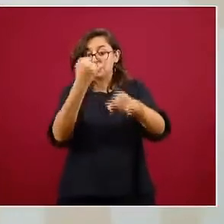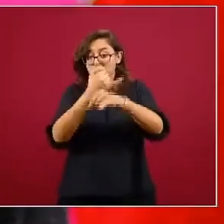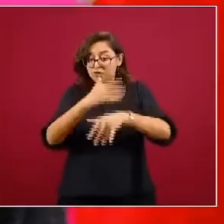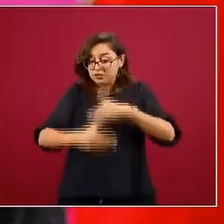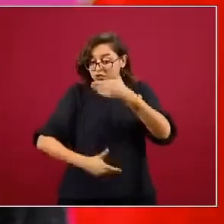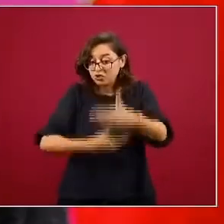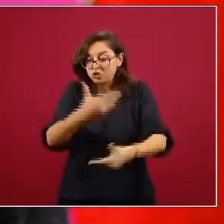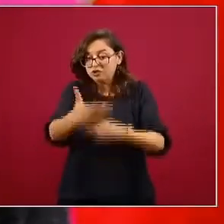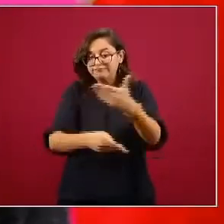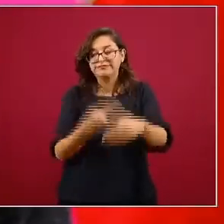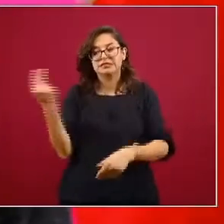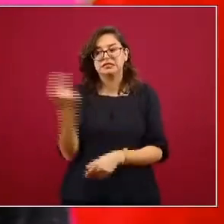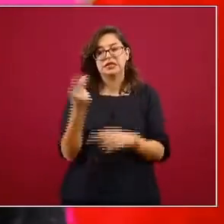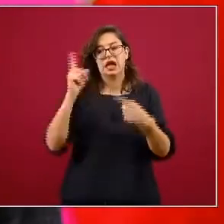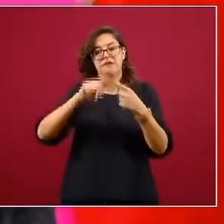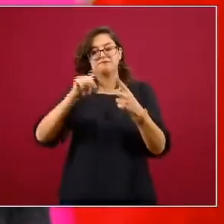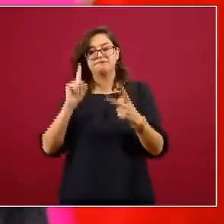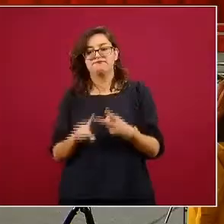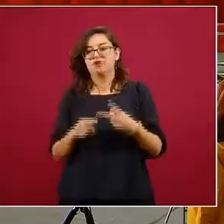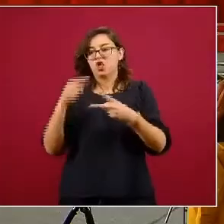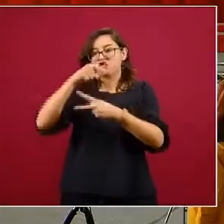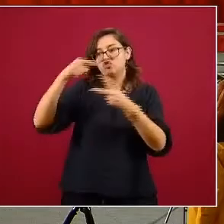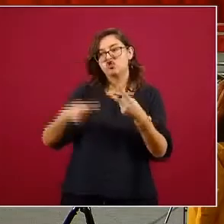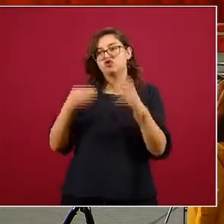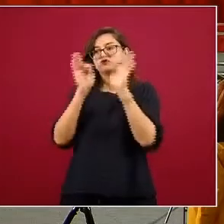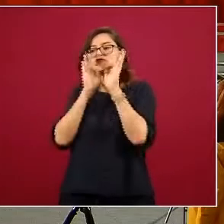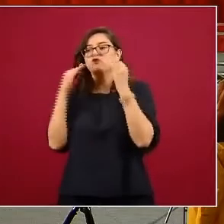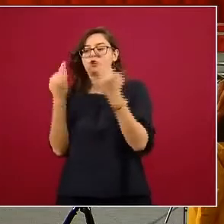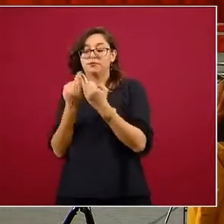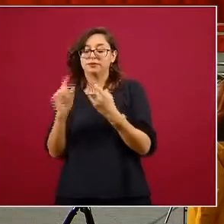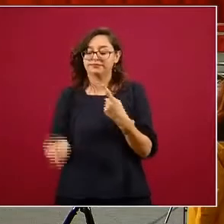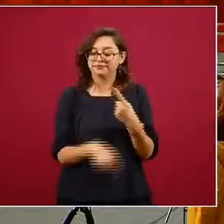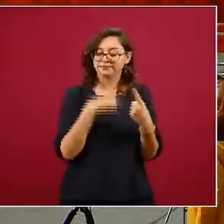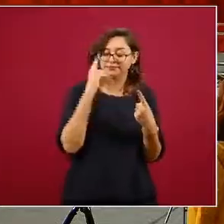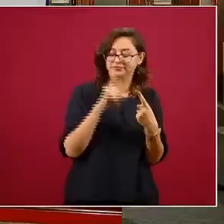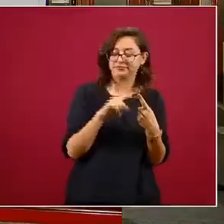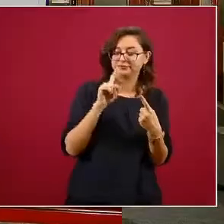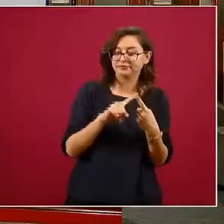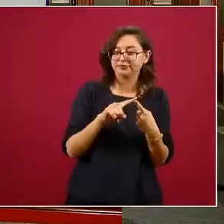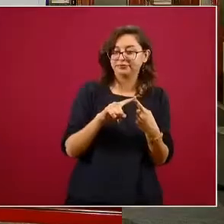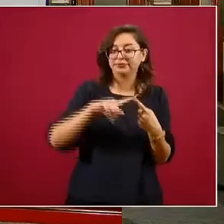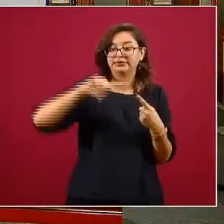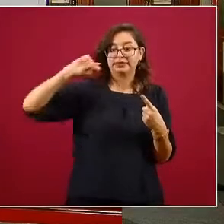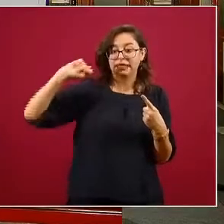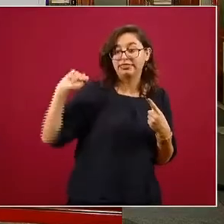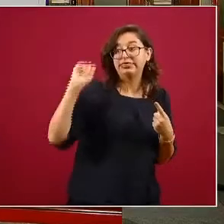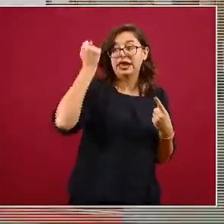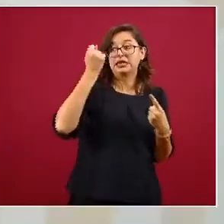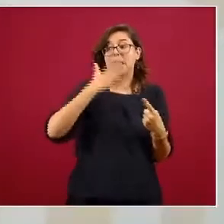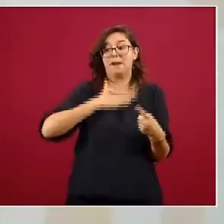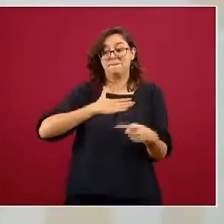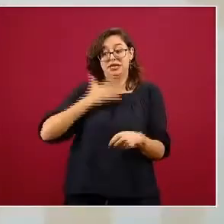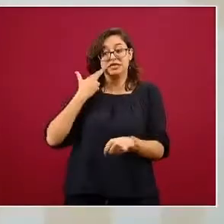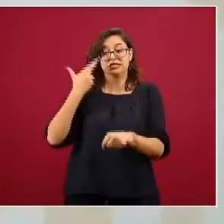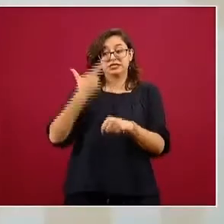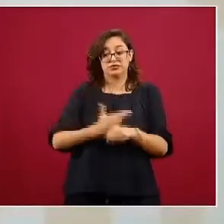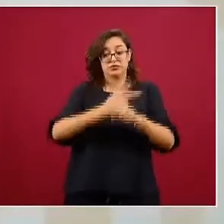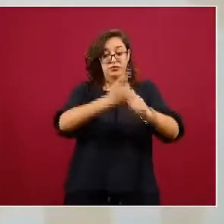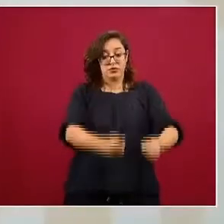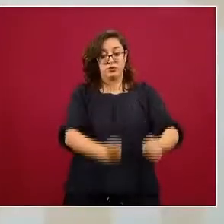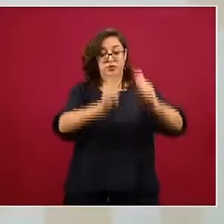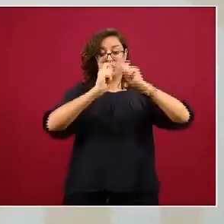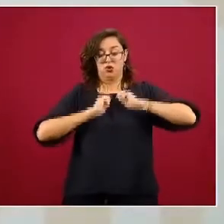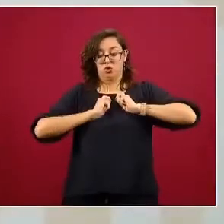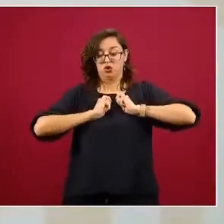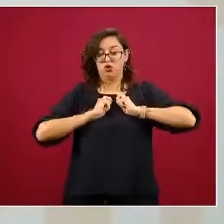estos elementos. Una salida técnica, que es la que a mí me corresponde, en mi carácter no